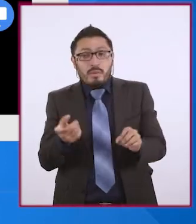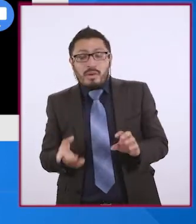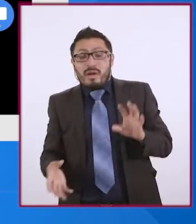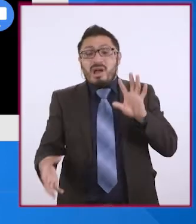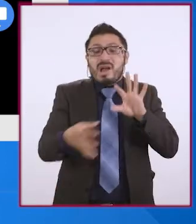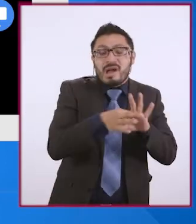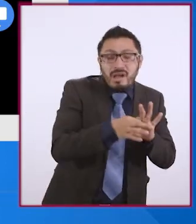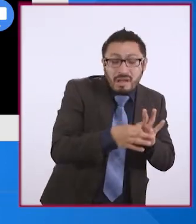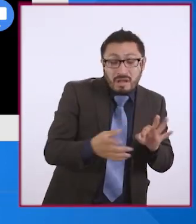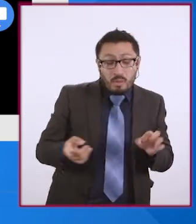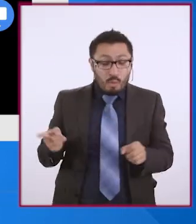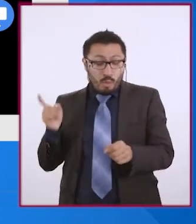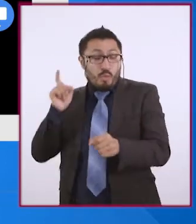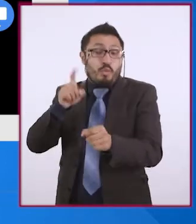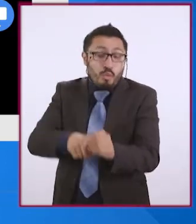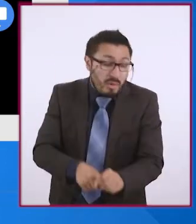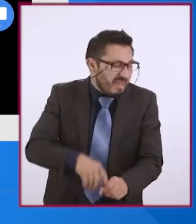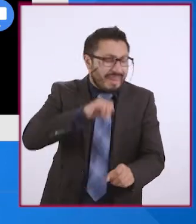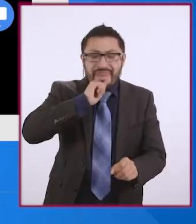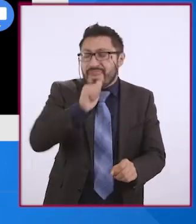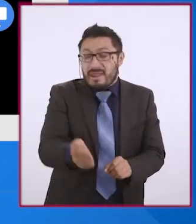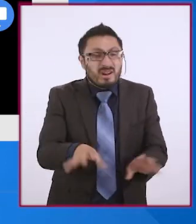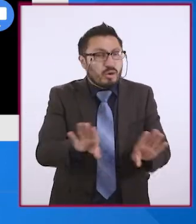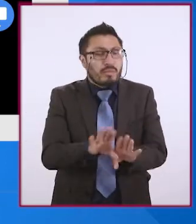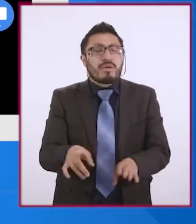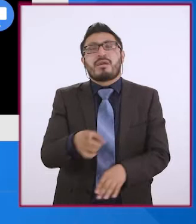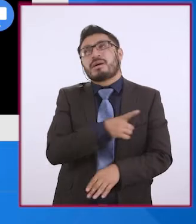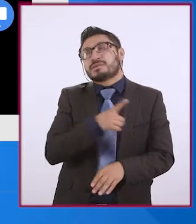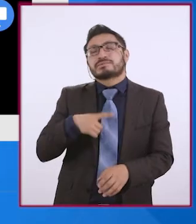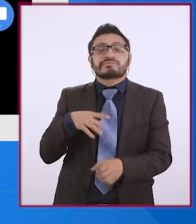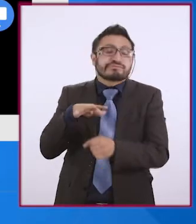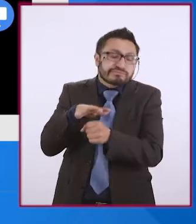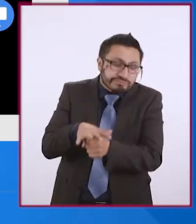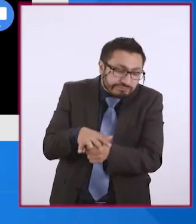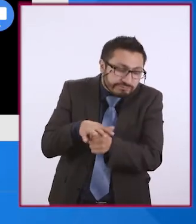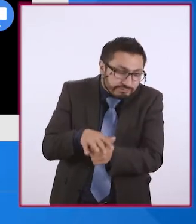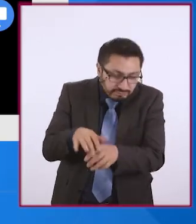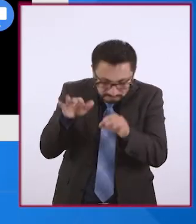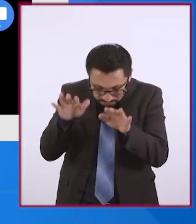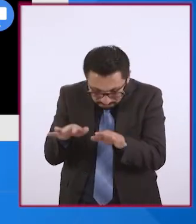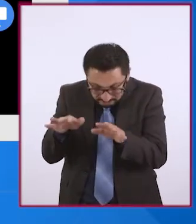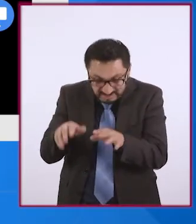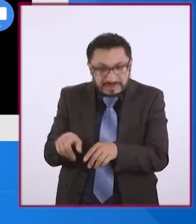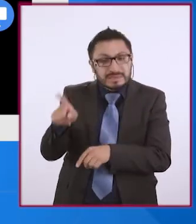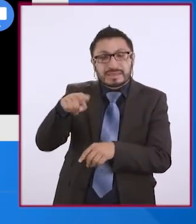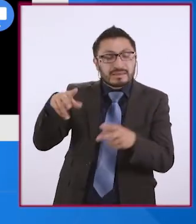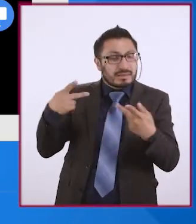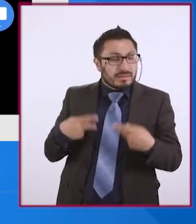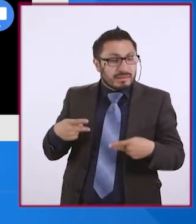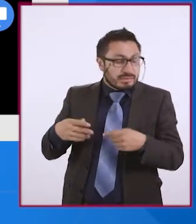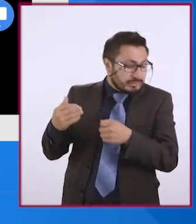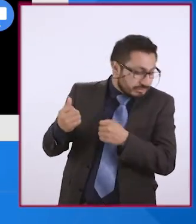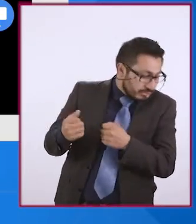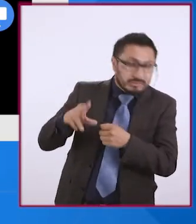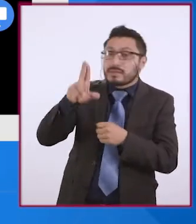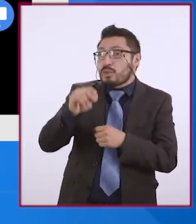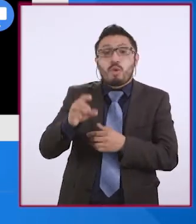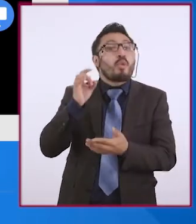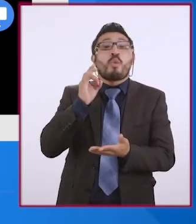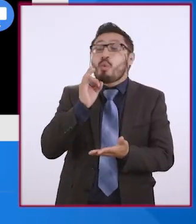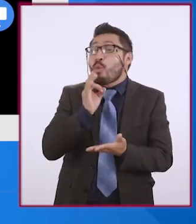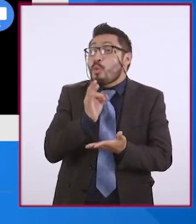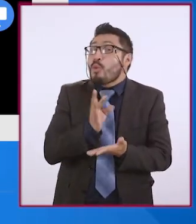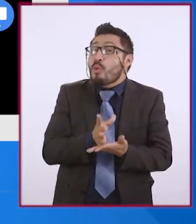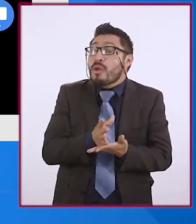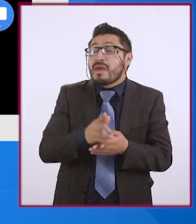por ningún deber de sumisión ante nadie, solo de respeto, eso sí,